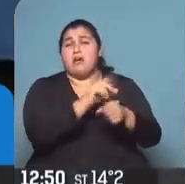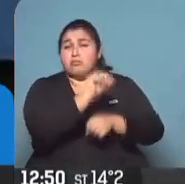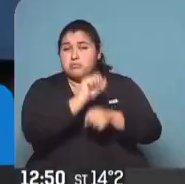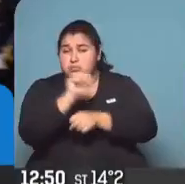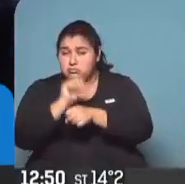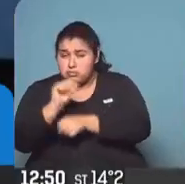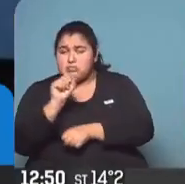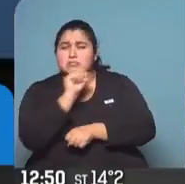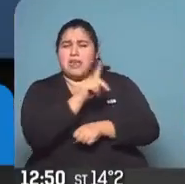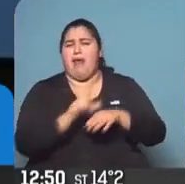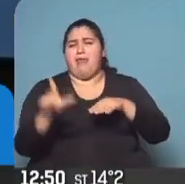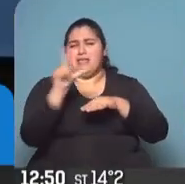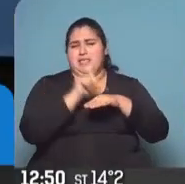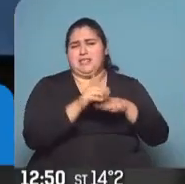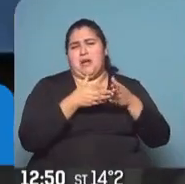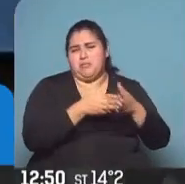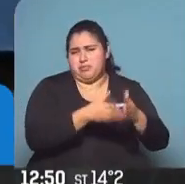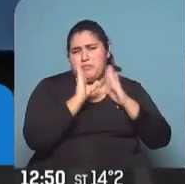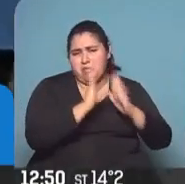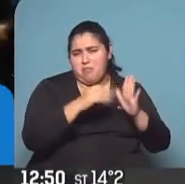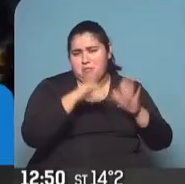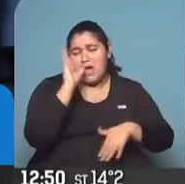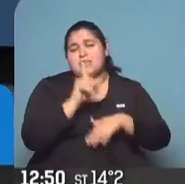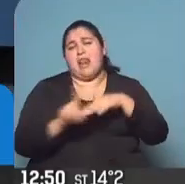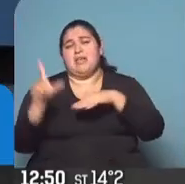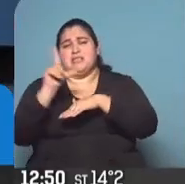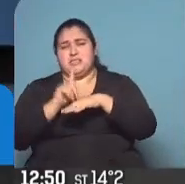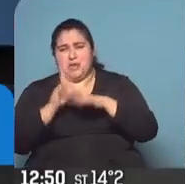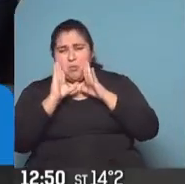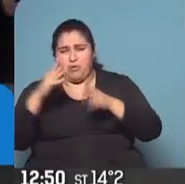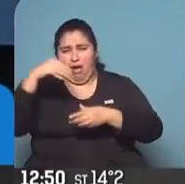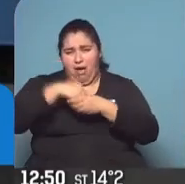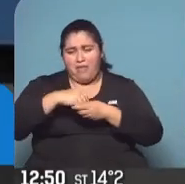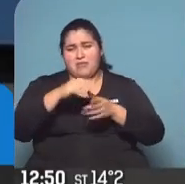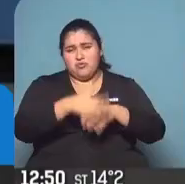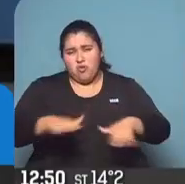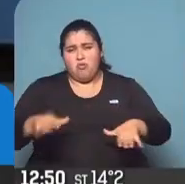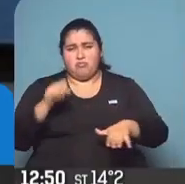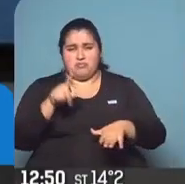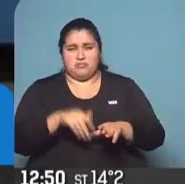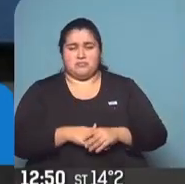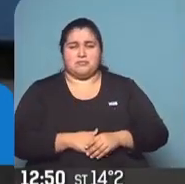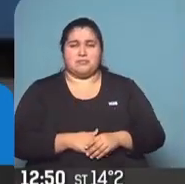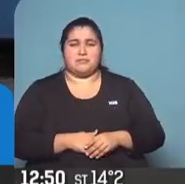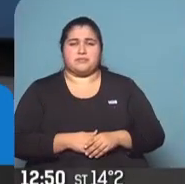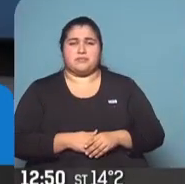los títulos de licenciado del transporte marítimo licenciado en productos y